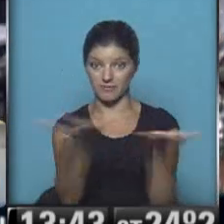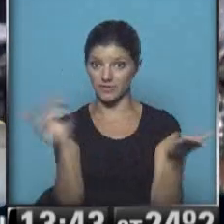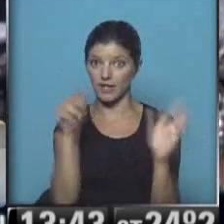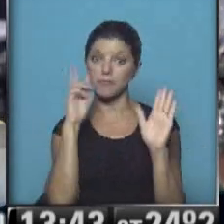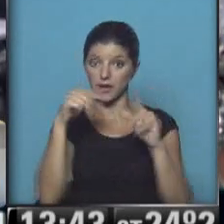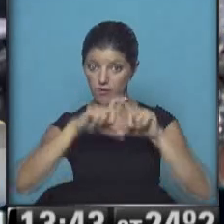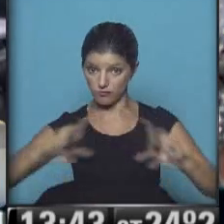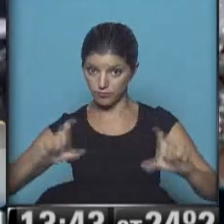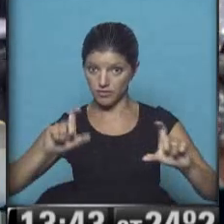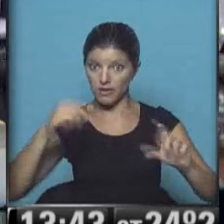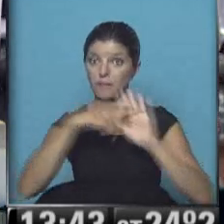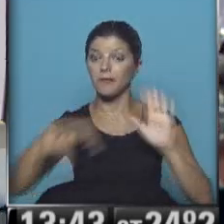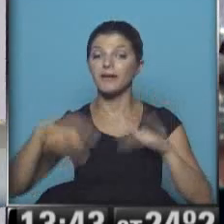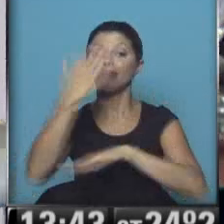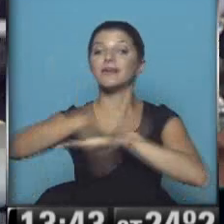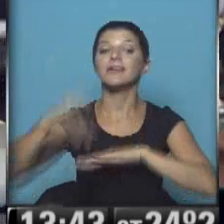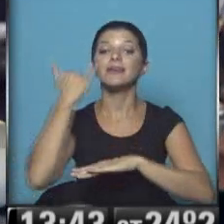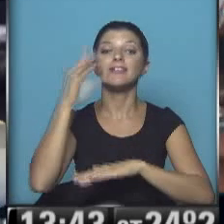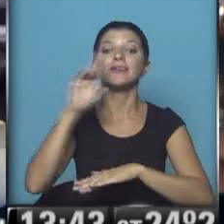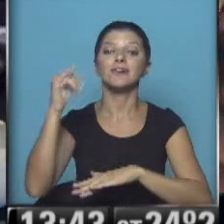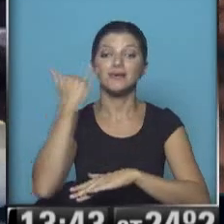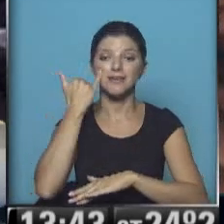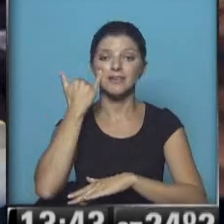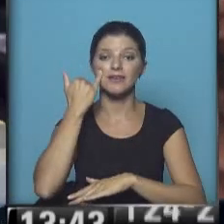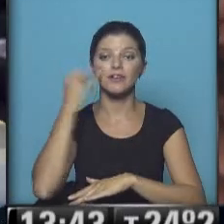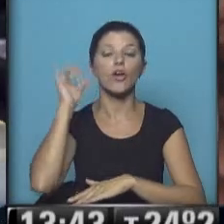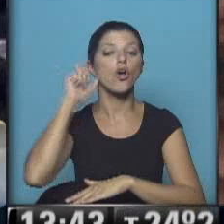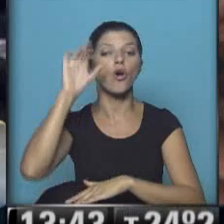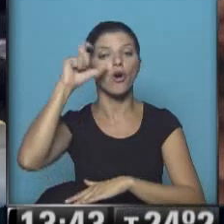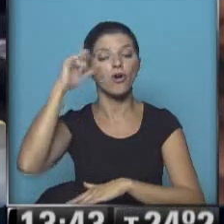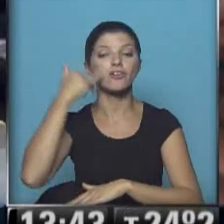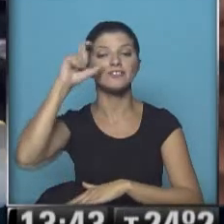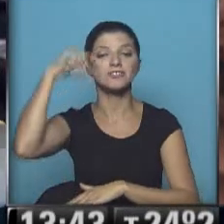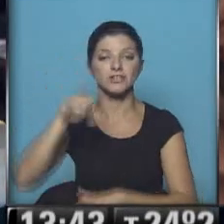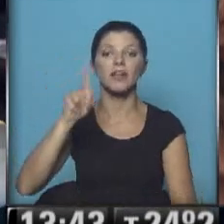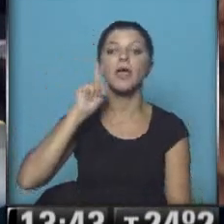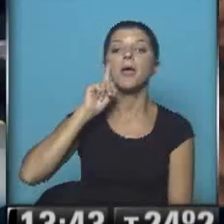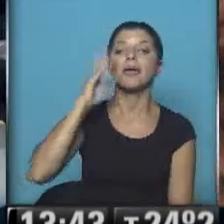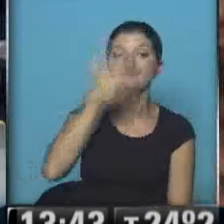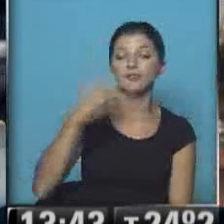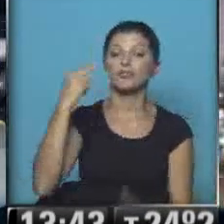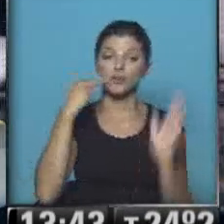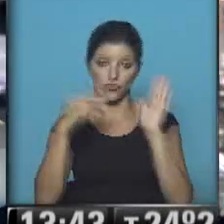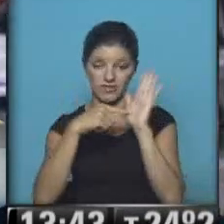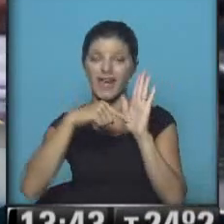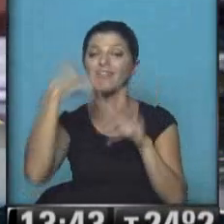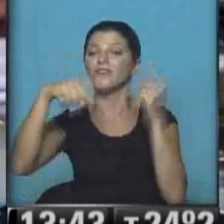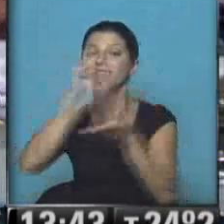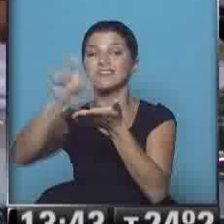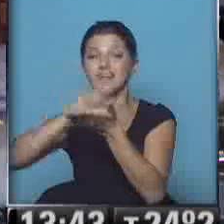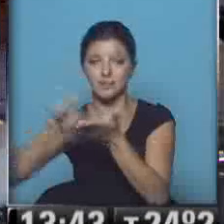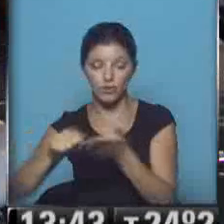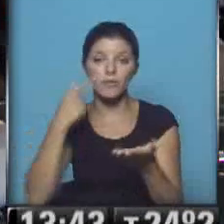exacta la ven Hipólito irigoy en 511 van a estar Edgardo Moca María seban Eduardo anguita Ricardo forster para ver este